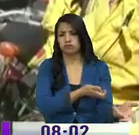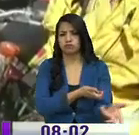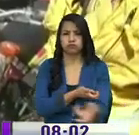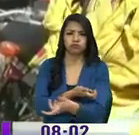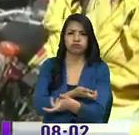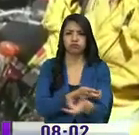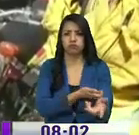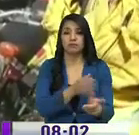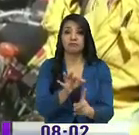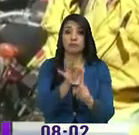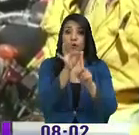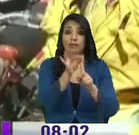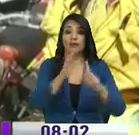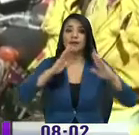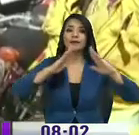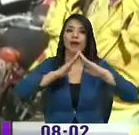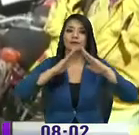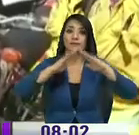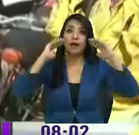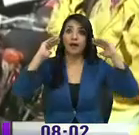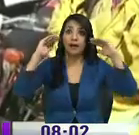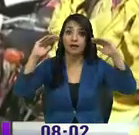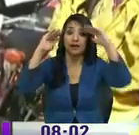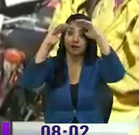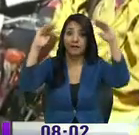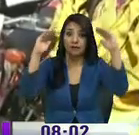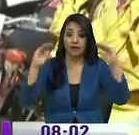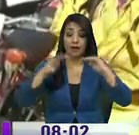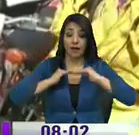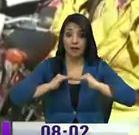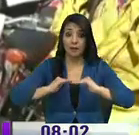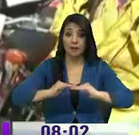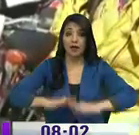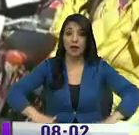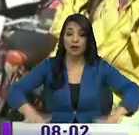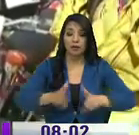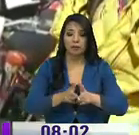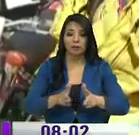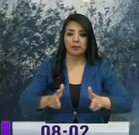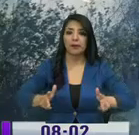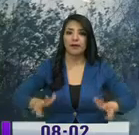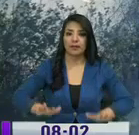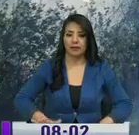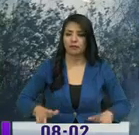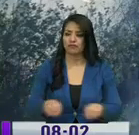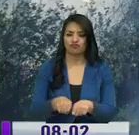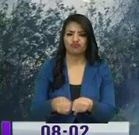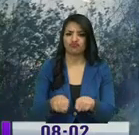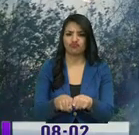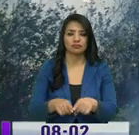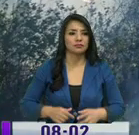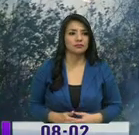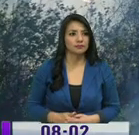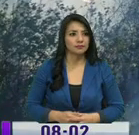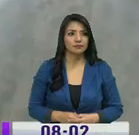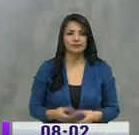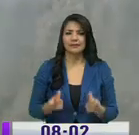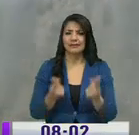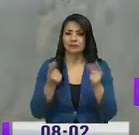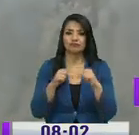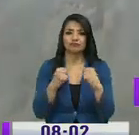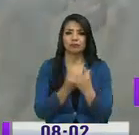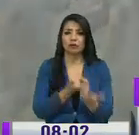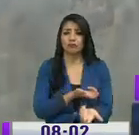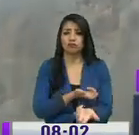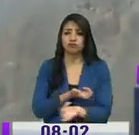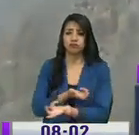prioridad a las viviendas de la parte superior y en la parte baja en el parqueadero del Pico y Placa. Fue precisamente la acción oportuna de los uniformados